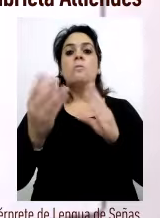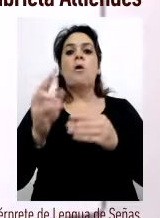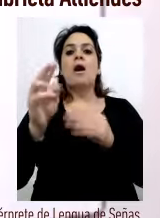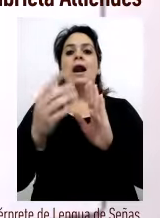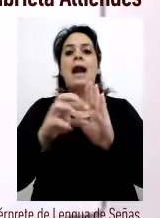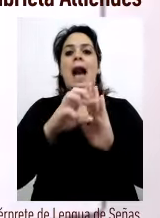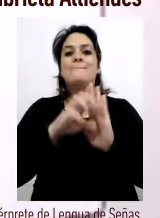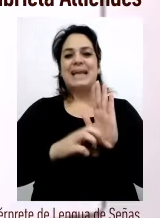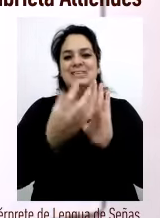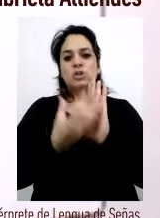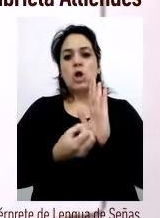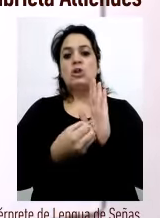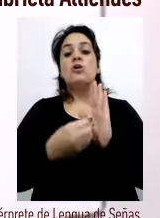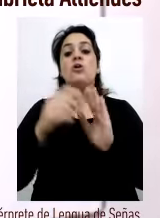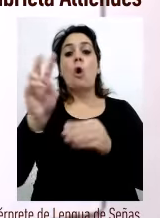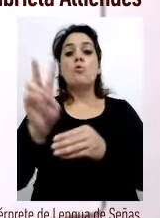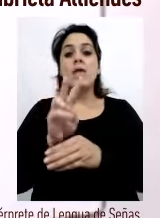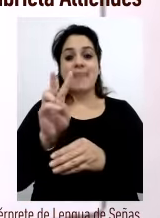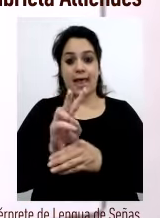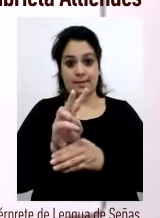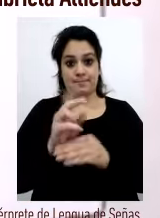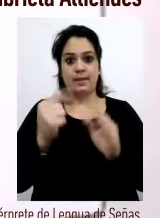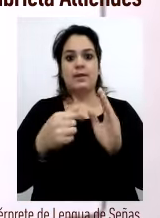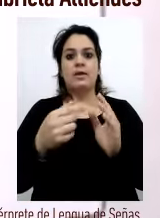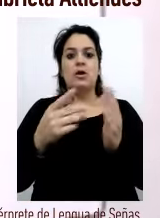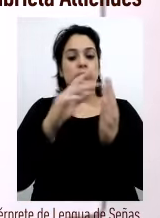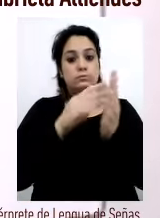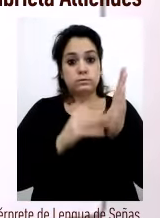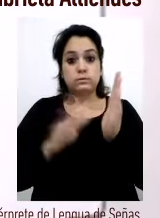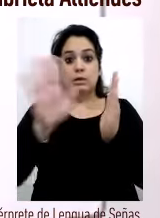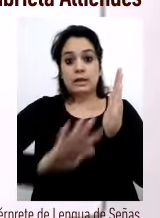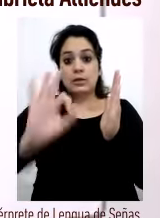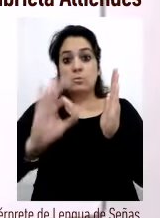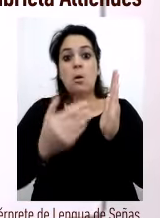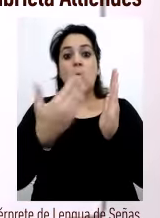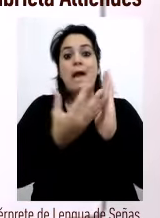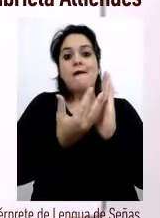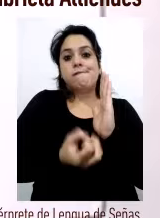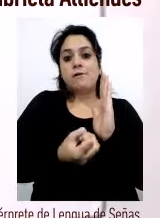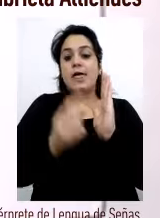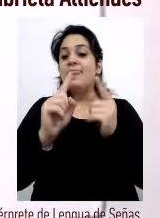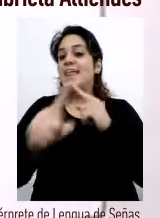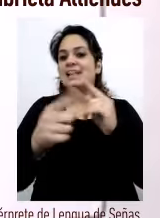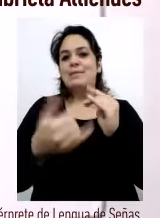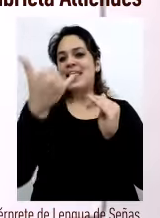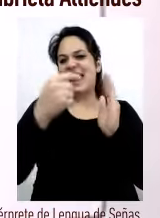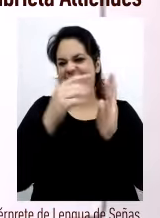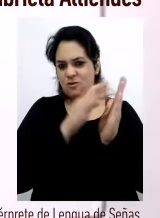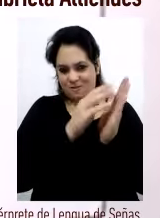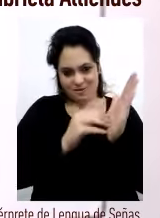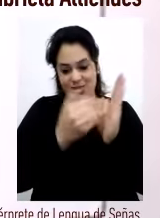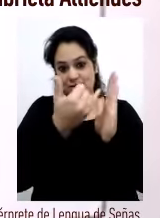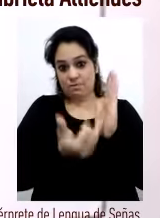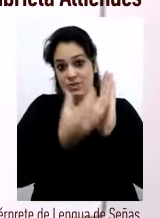Cuidar, que una vez que está completo y finalizado, la pueden descargar digitalmente a su teléfono.